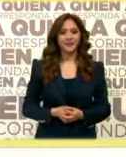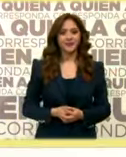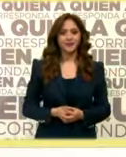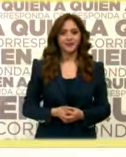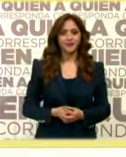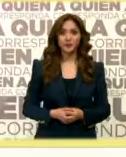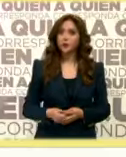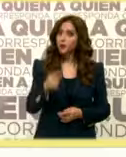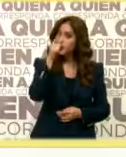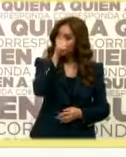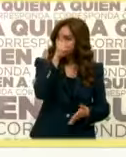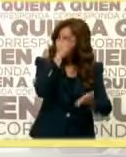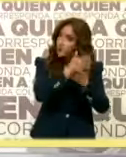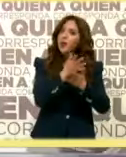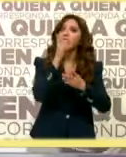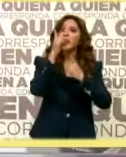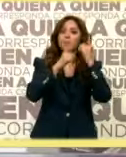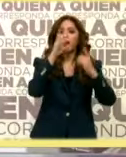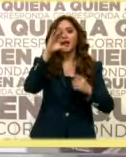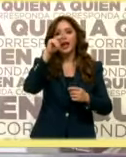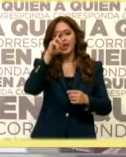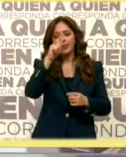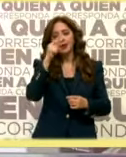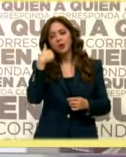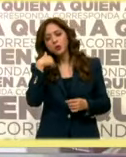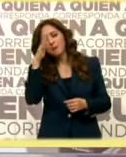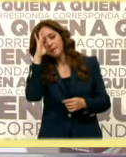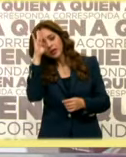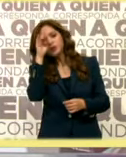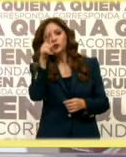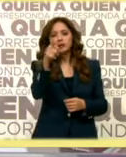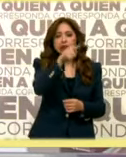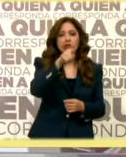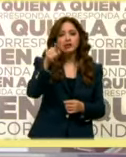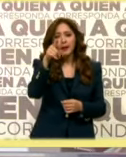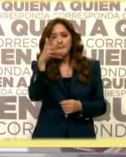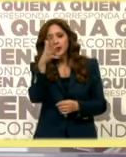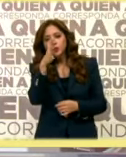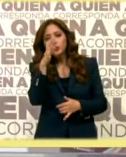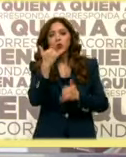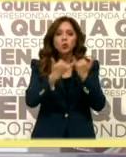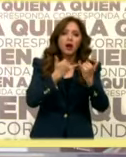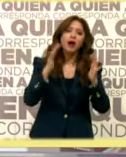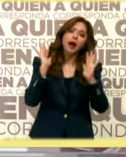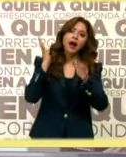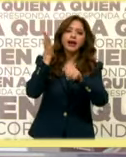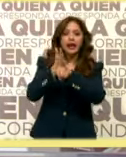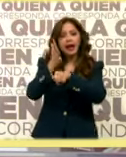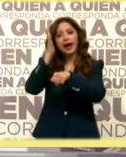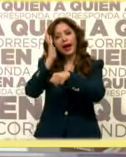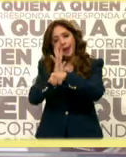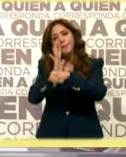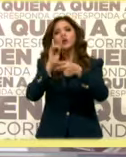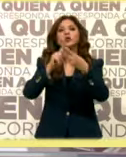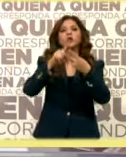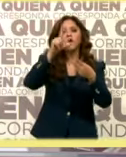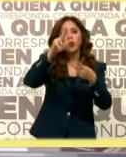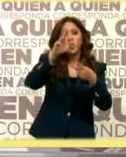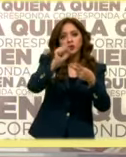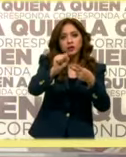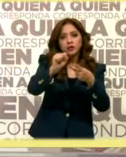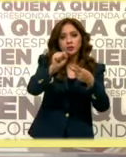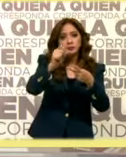Éntrele con el de Deporte Caliente. Creo que el único que juega más o menos ahí bien... Bueno, Campos estaría, si le podemos sacar, y Luis, que son los